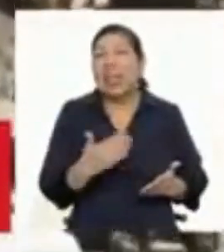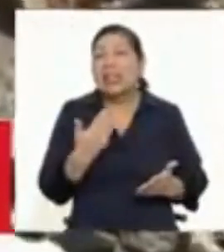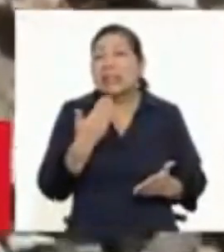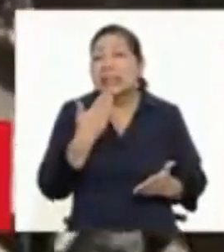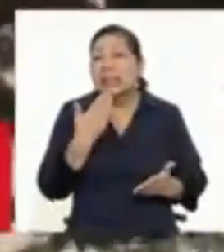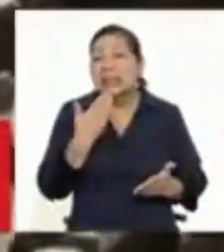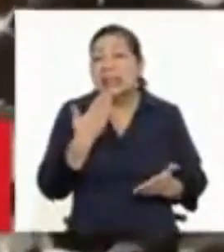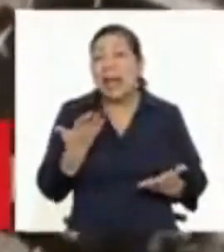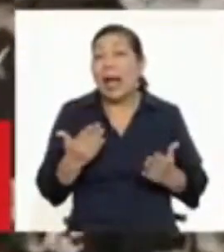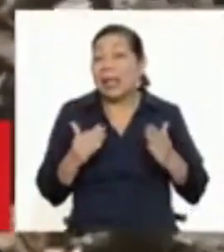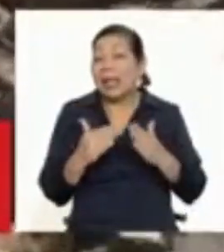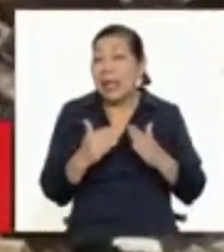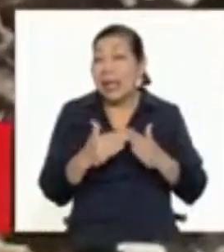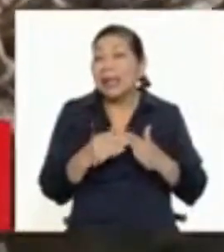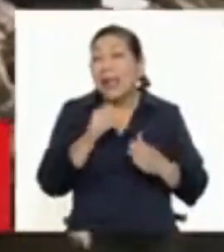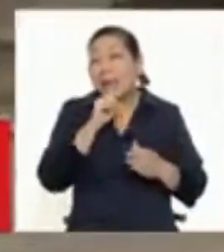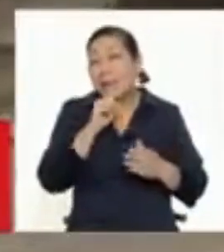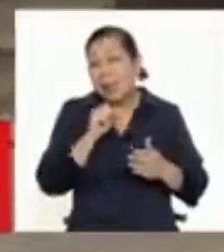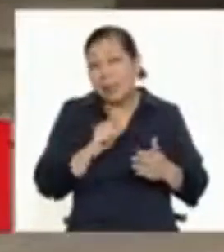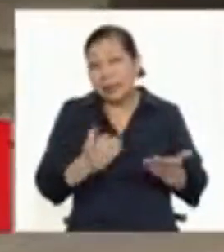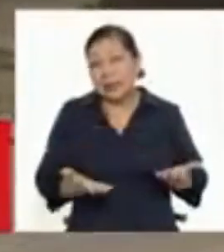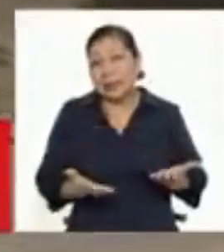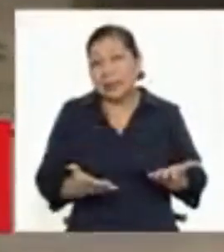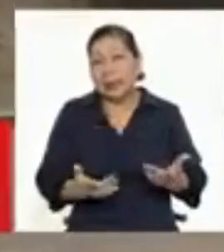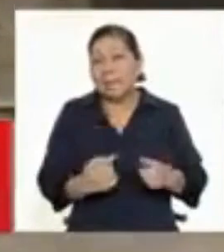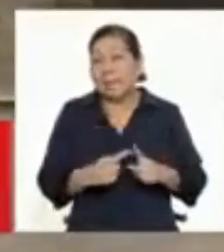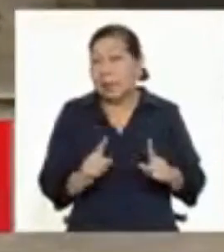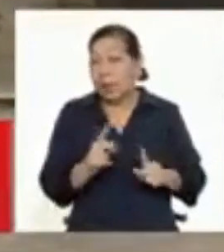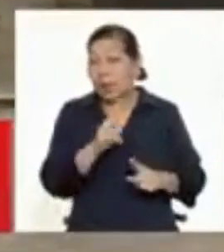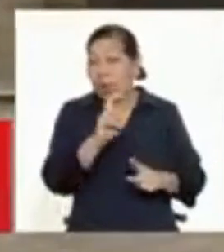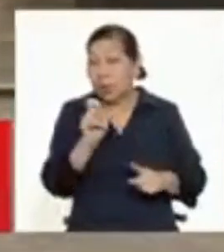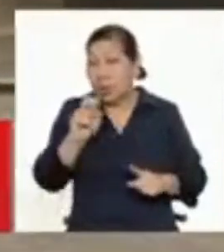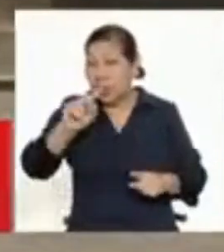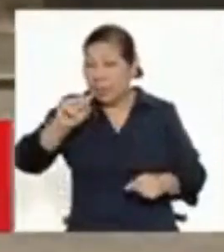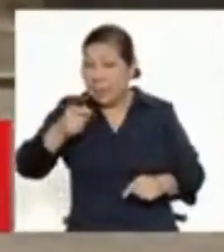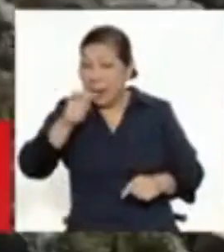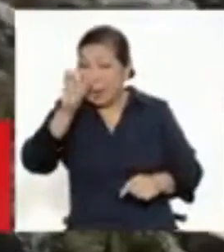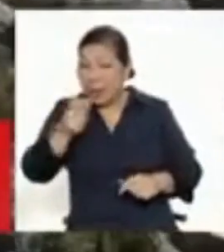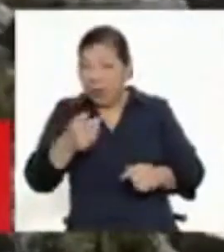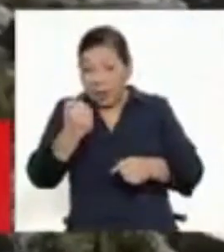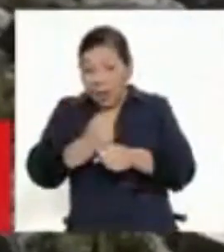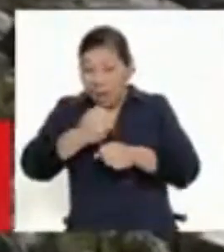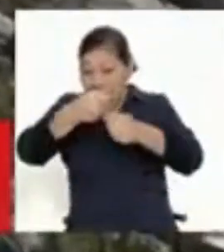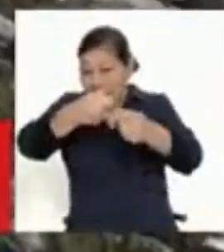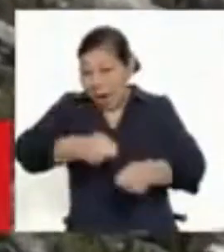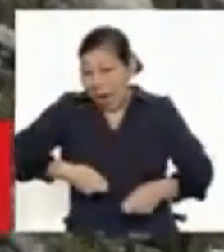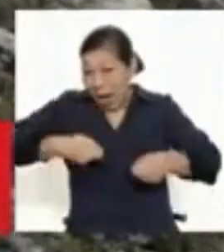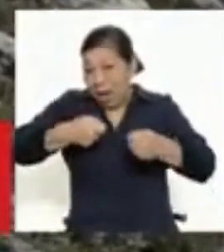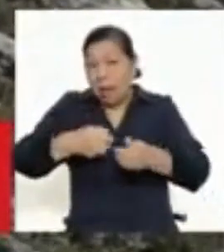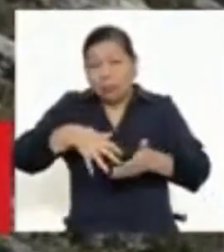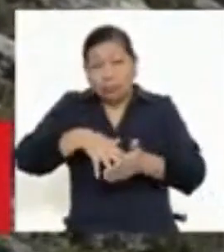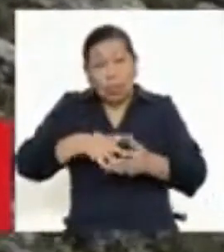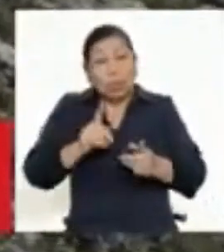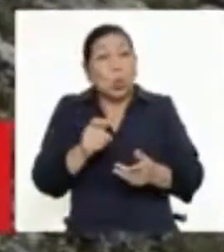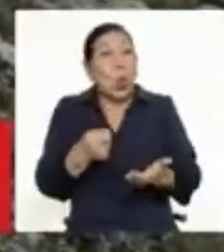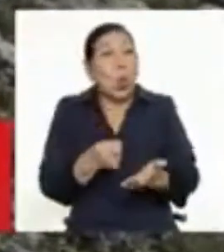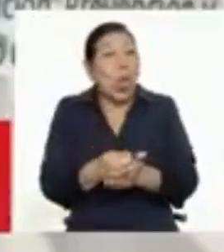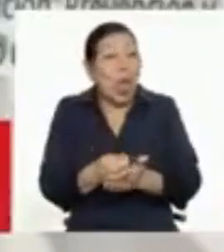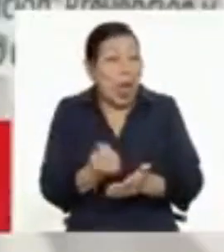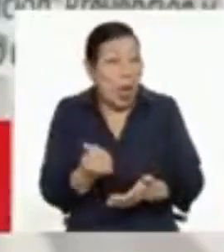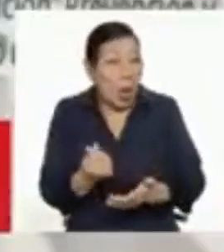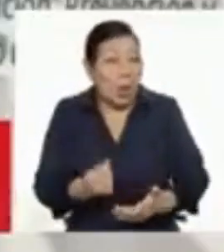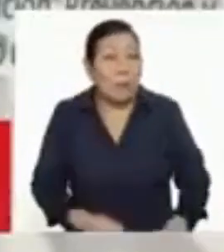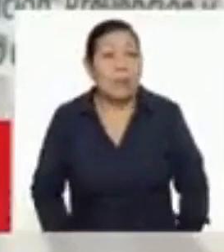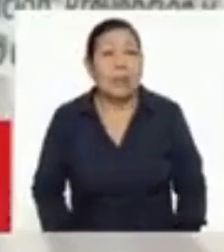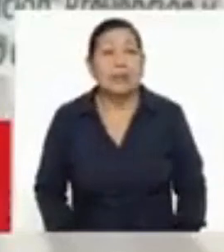se encuentran las viviendas precarias. Asimismo, unos 200.000 productores agropecuarios verían vulnerada su economía.